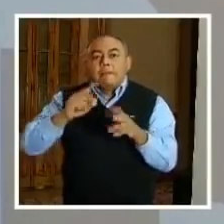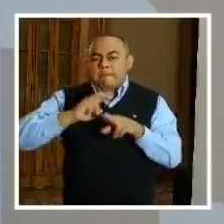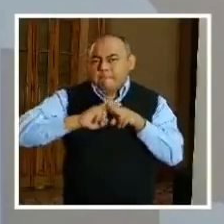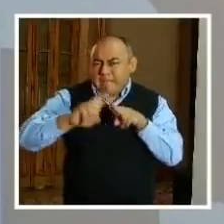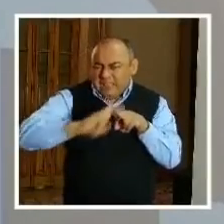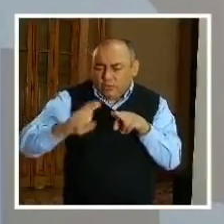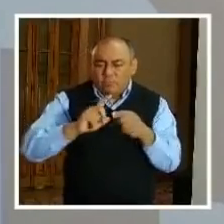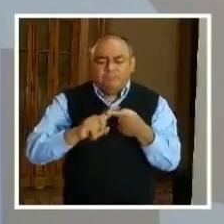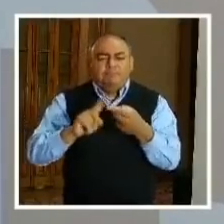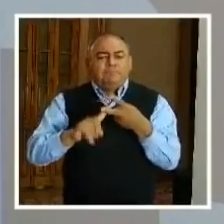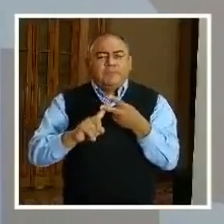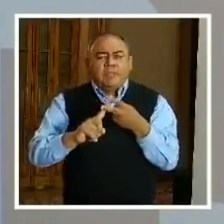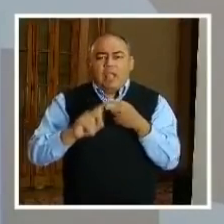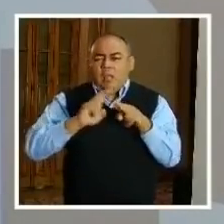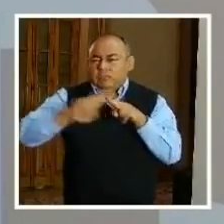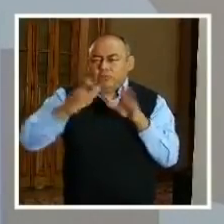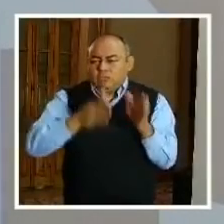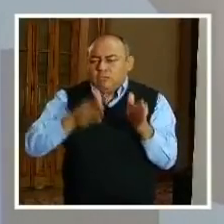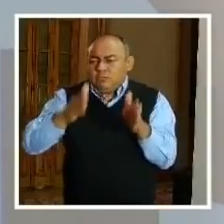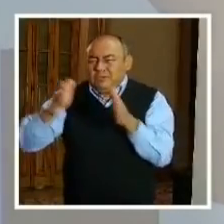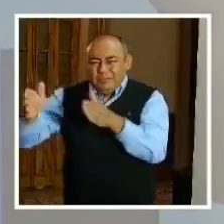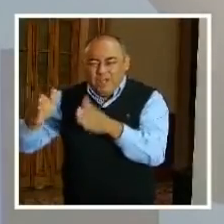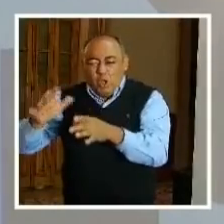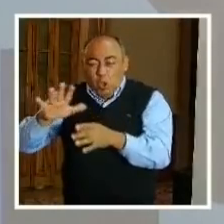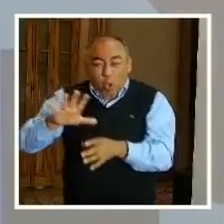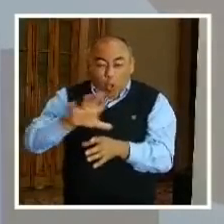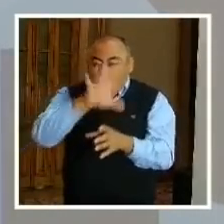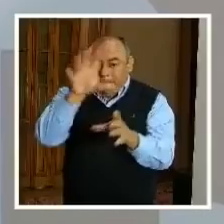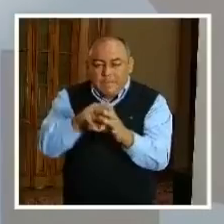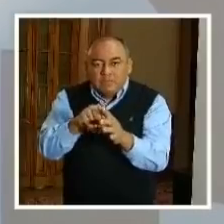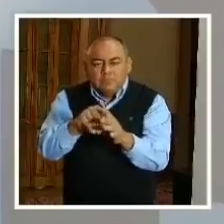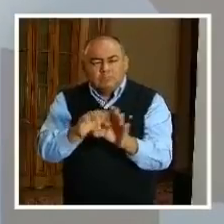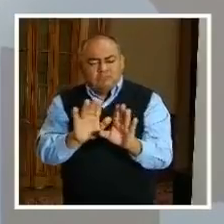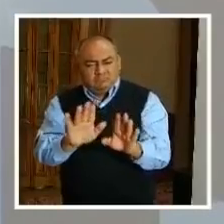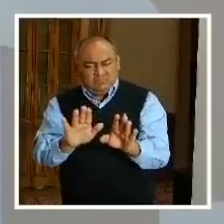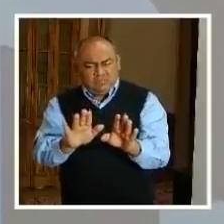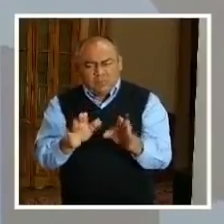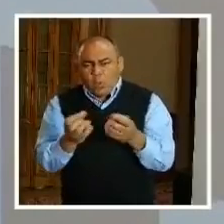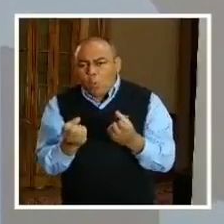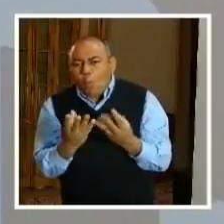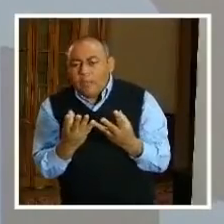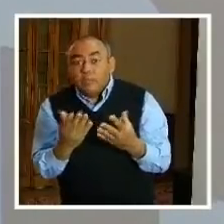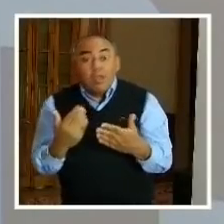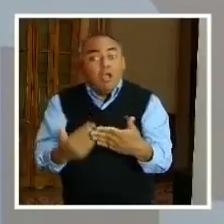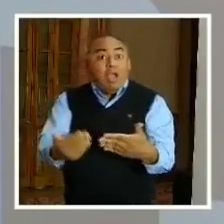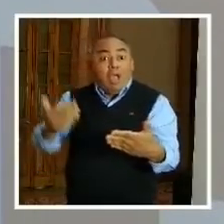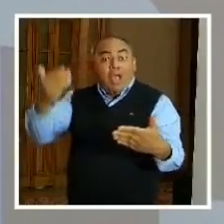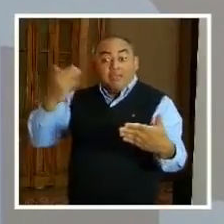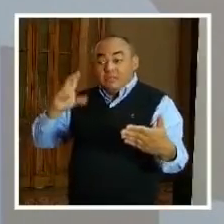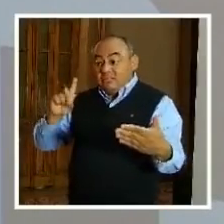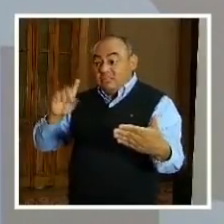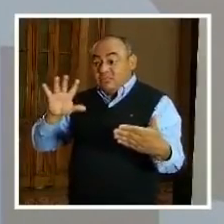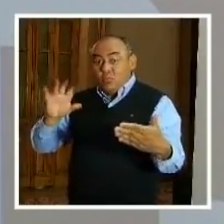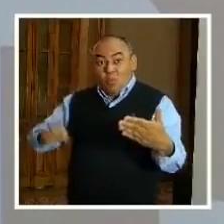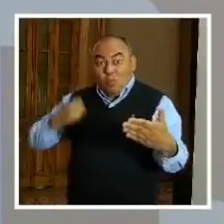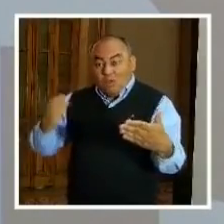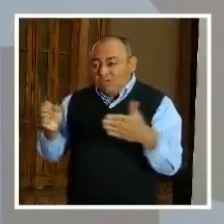estaciones y kilómetro que lo que han construido en 35